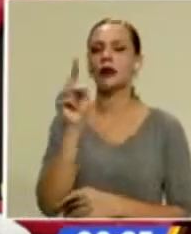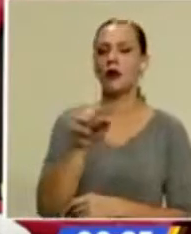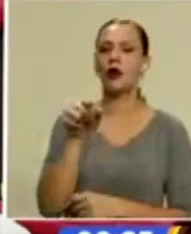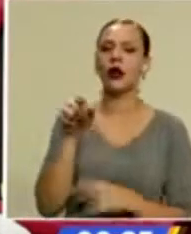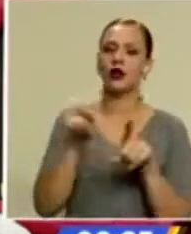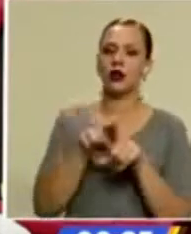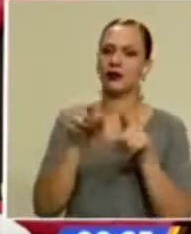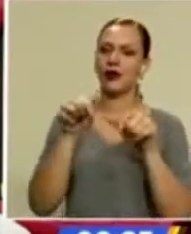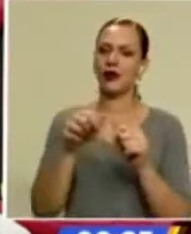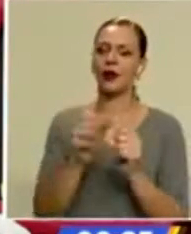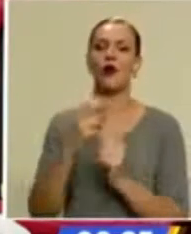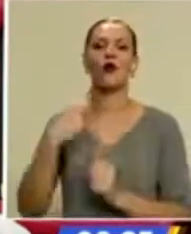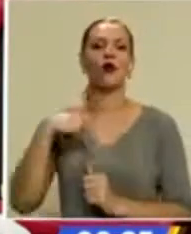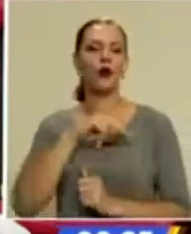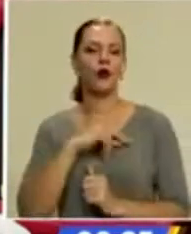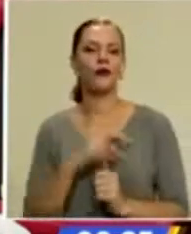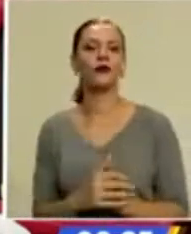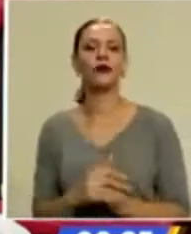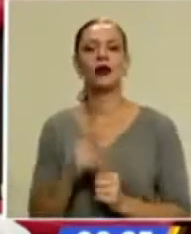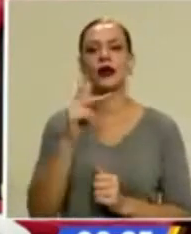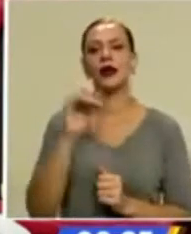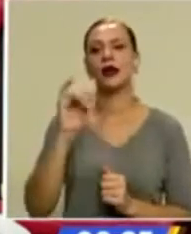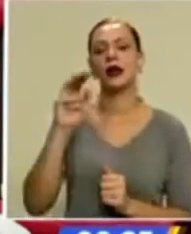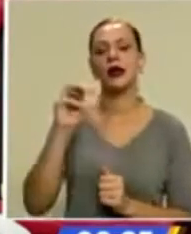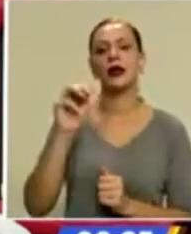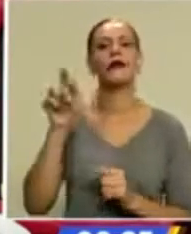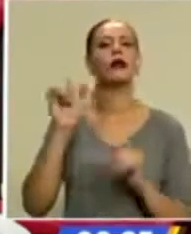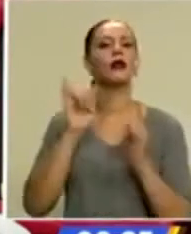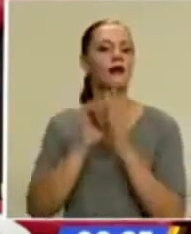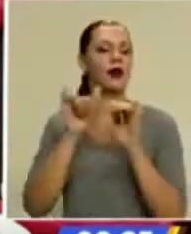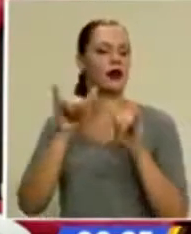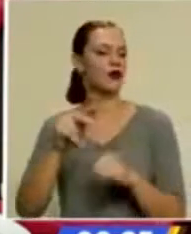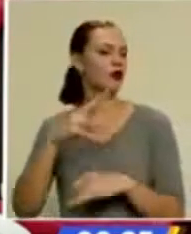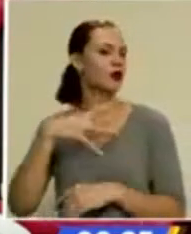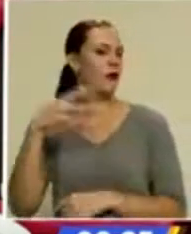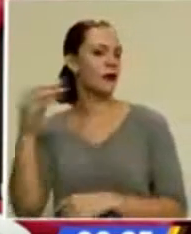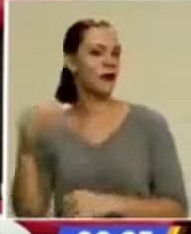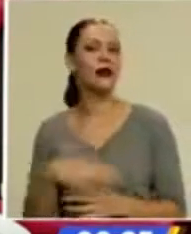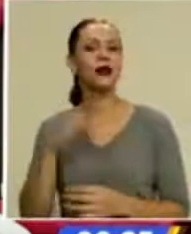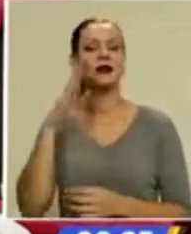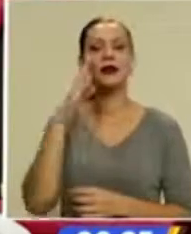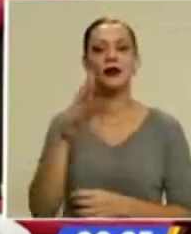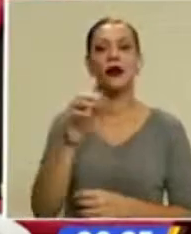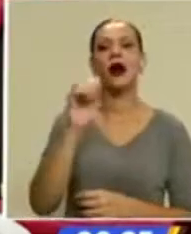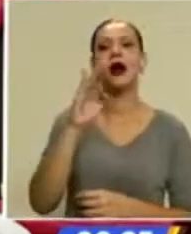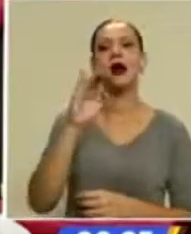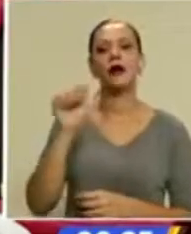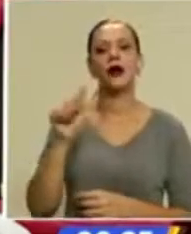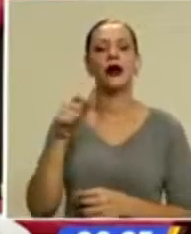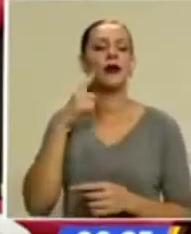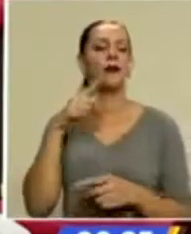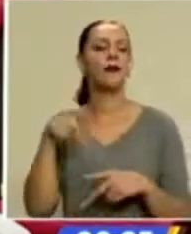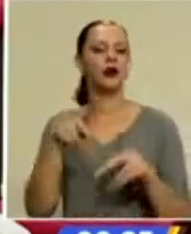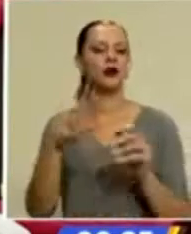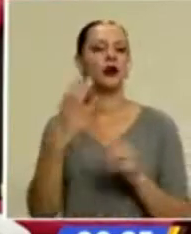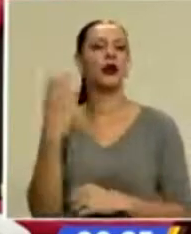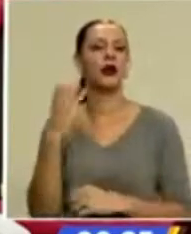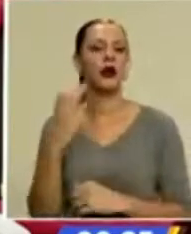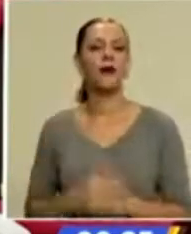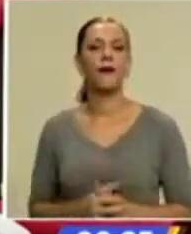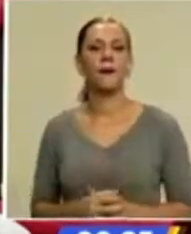está aquí con nosotros. Kimberly, que también está y no se va. Saludo, por favor, a Abigail en Paraíso de